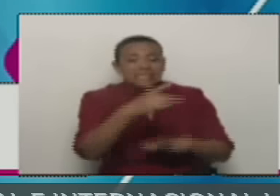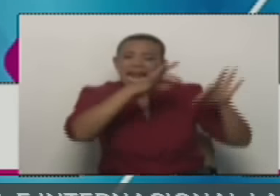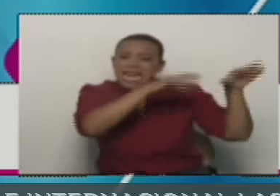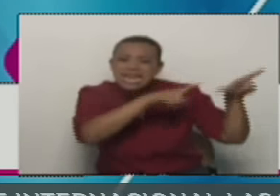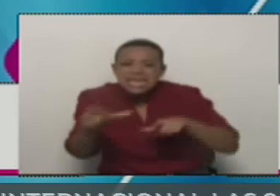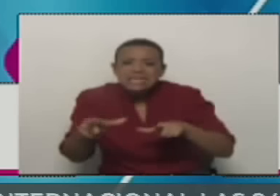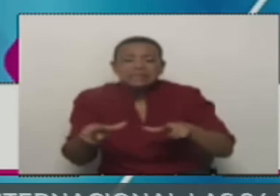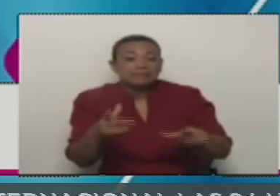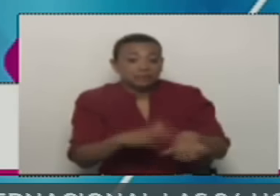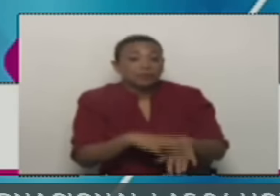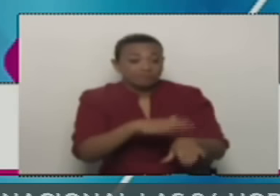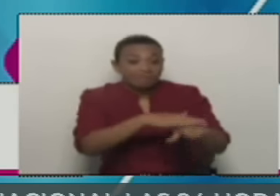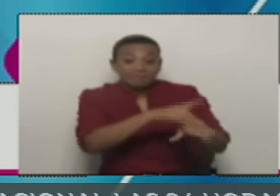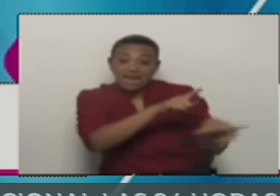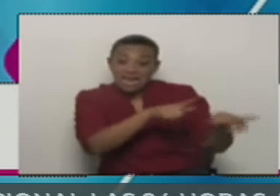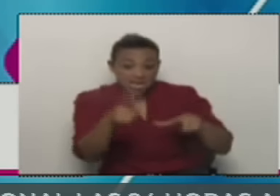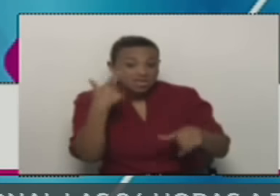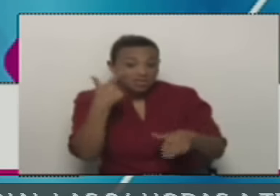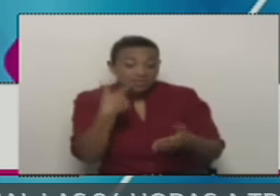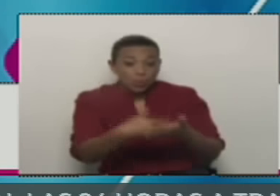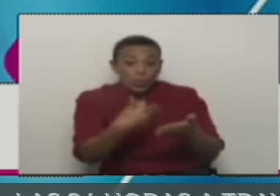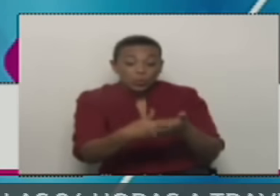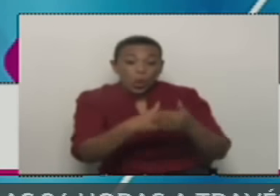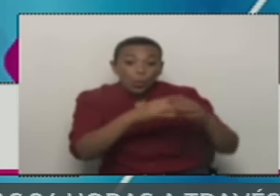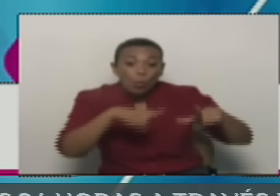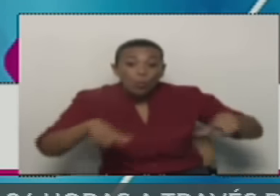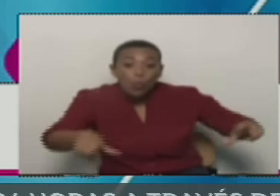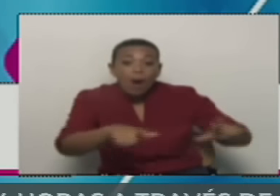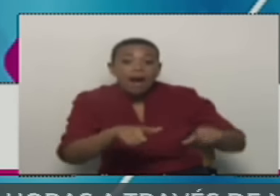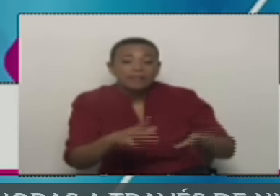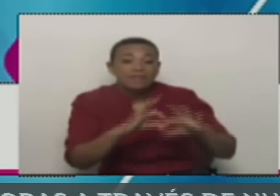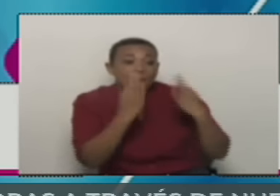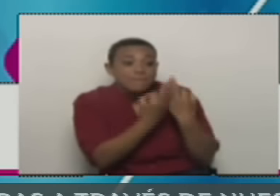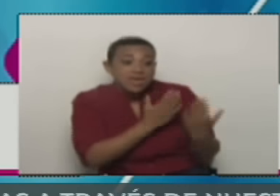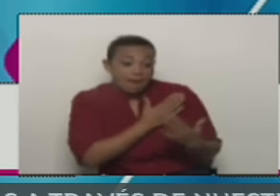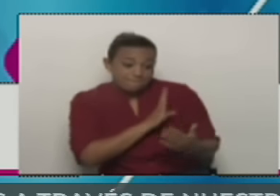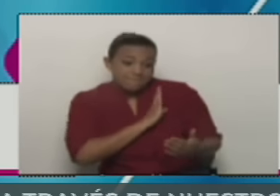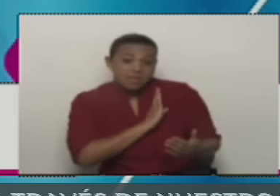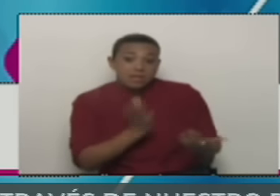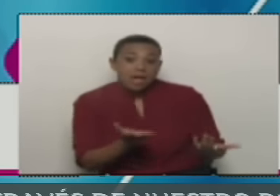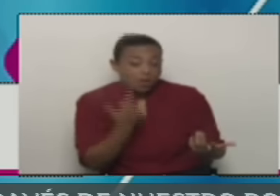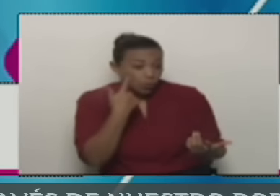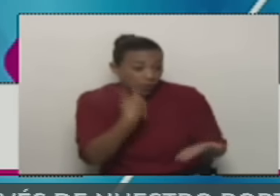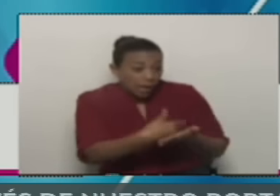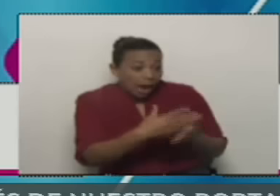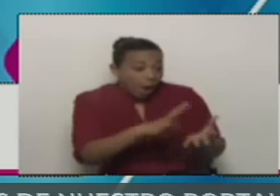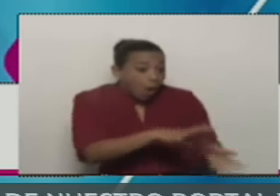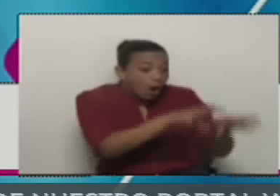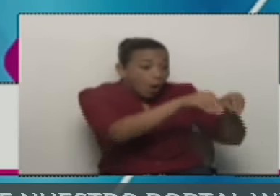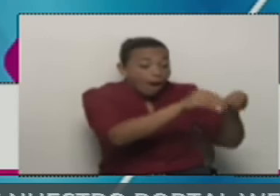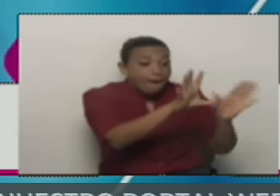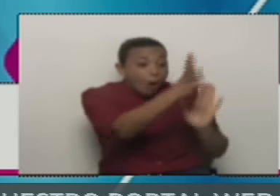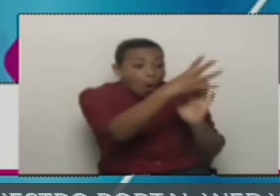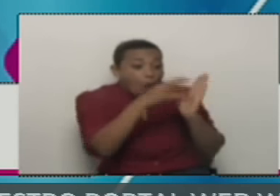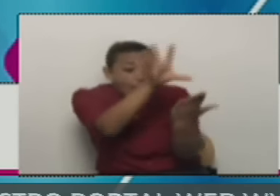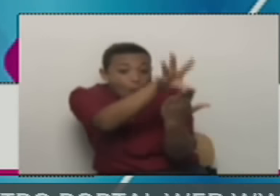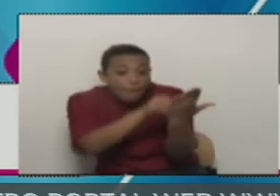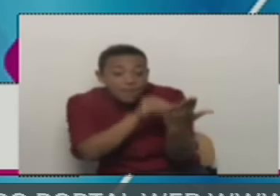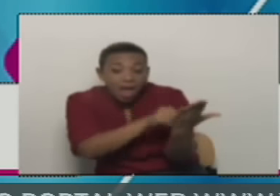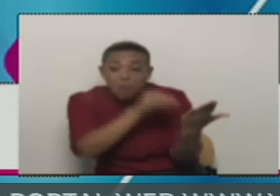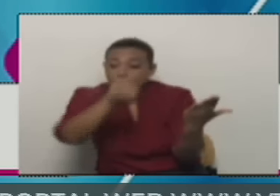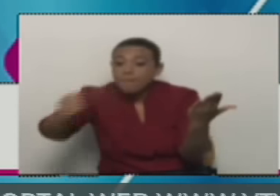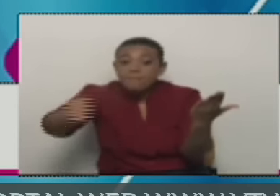Le contaba que estuvo cerca de un conuco que tenemos por allá en la familia y queremos que eso sea masificado. Ahí